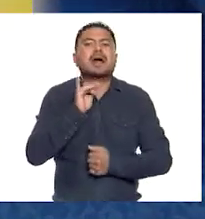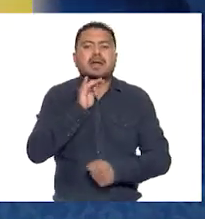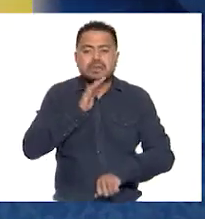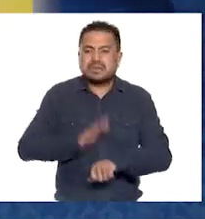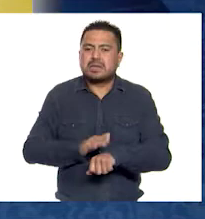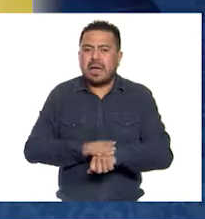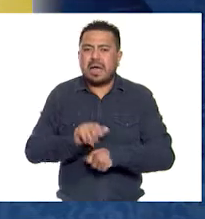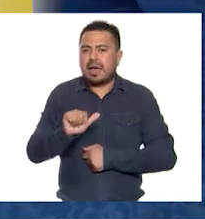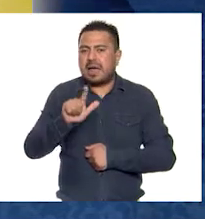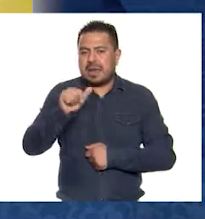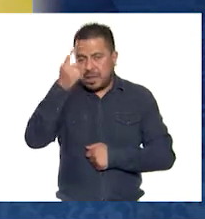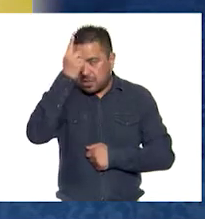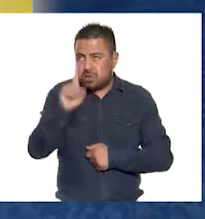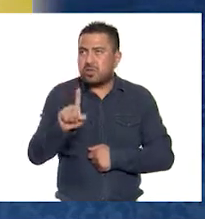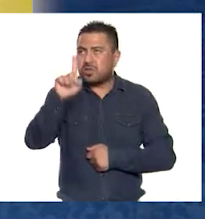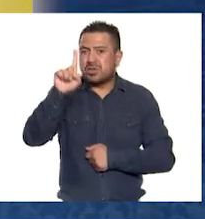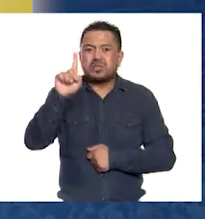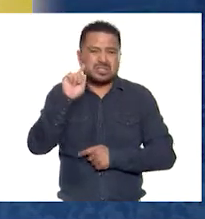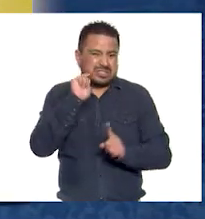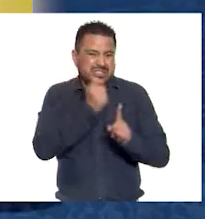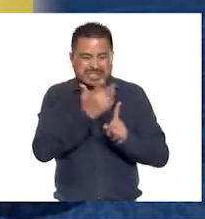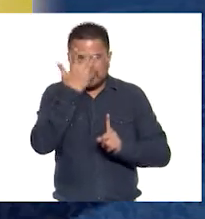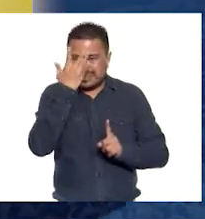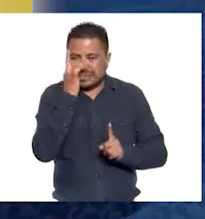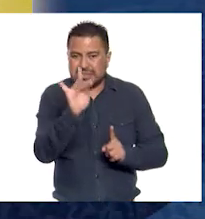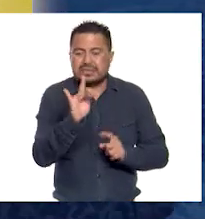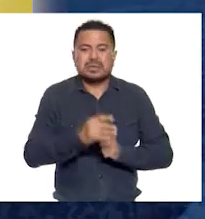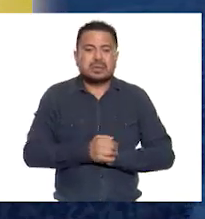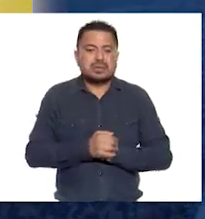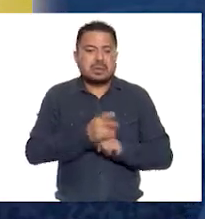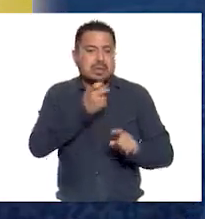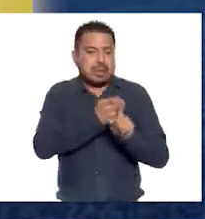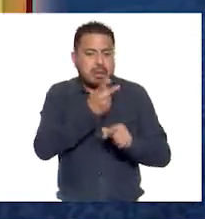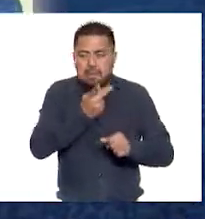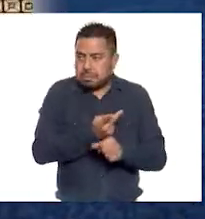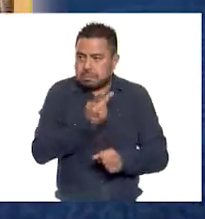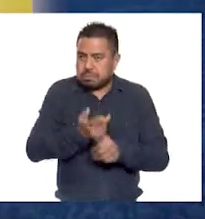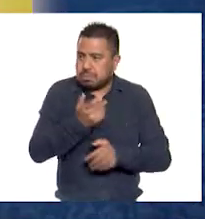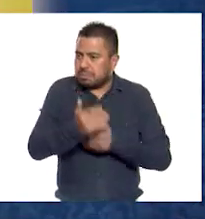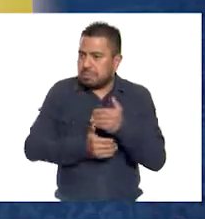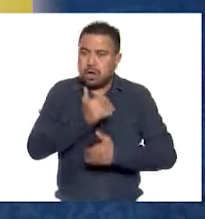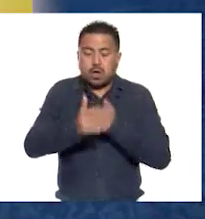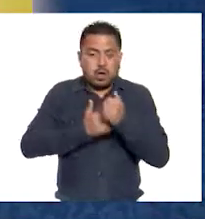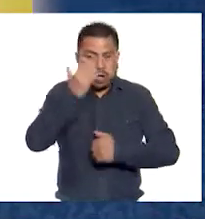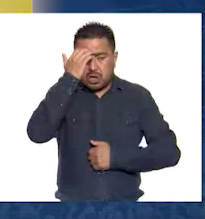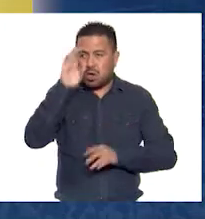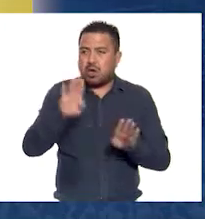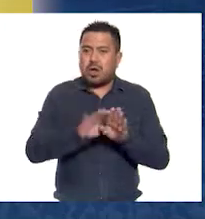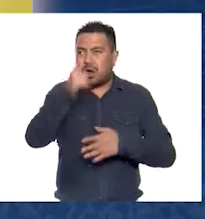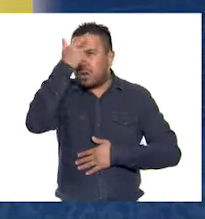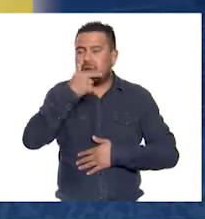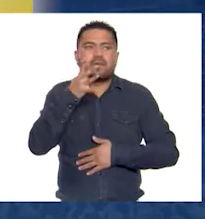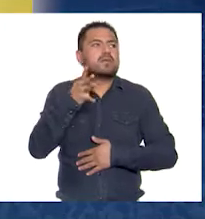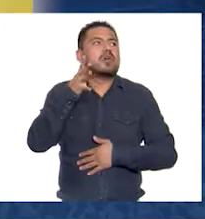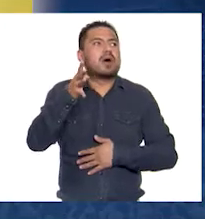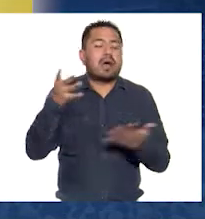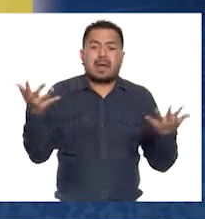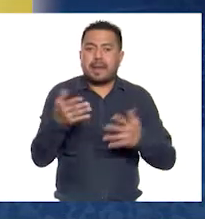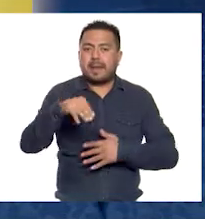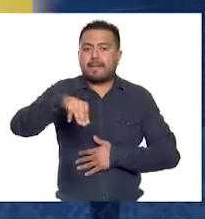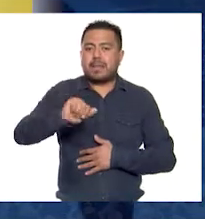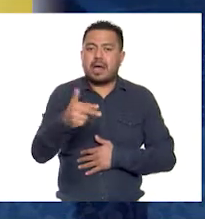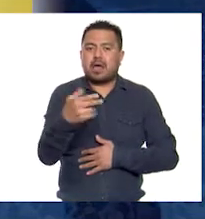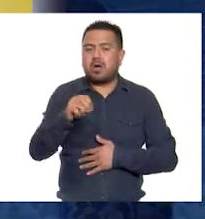Alá, el Dios, la divinidad. Este suceso, conocido como la Noche del Destino, hizo que